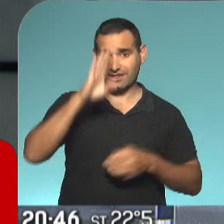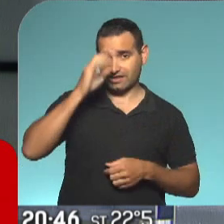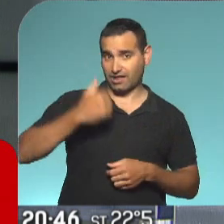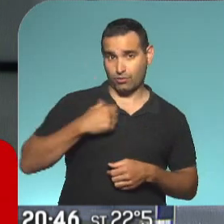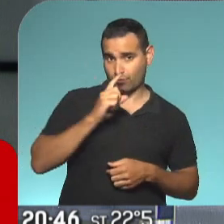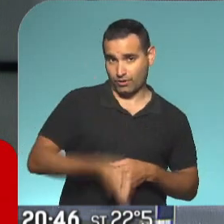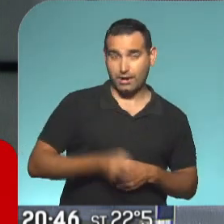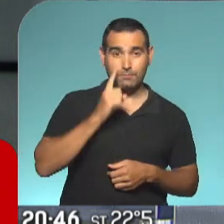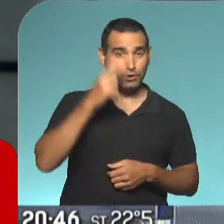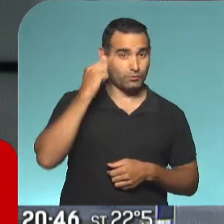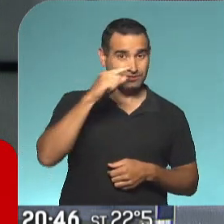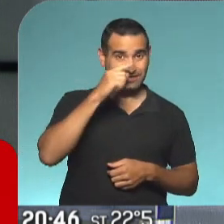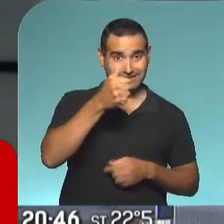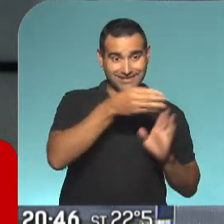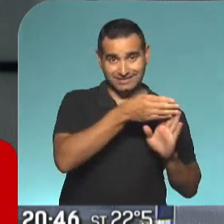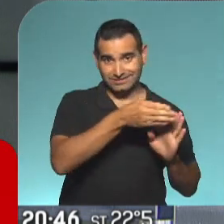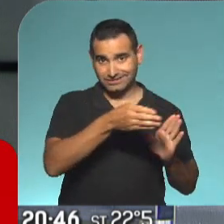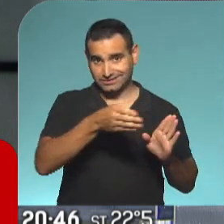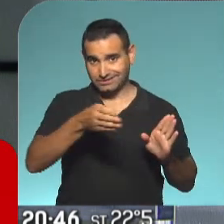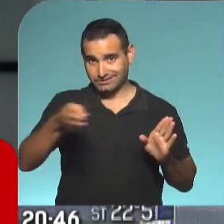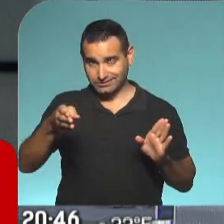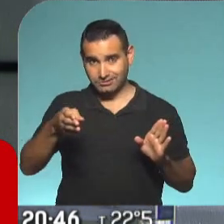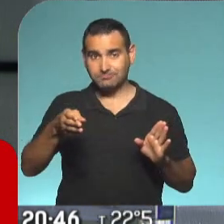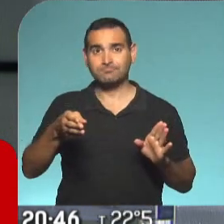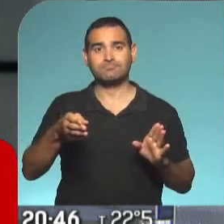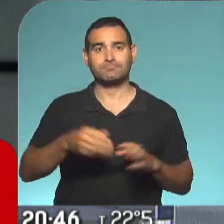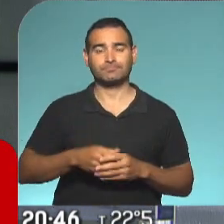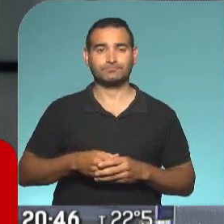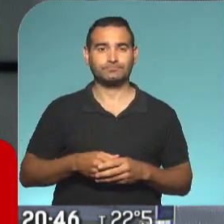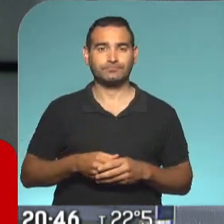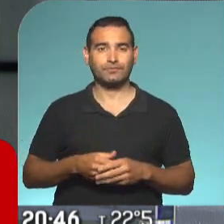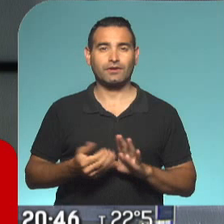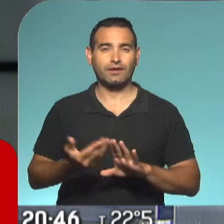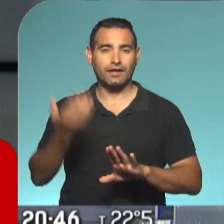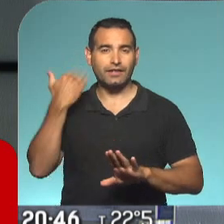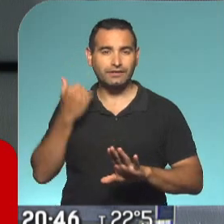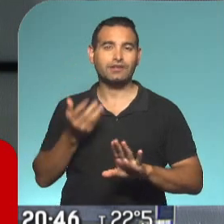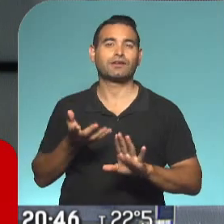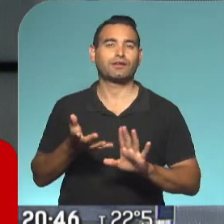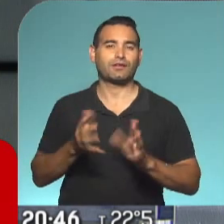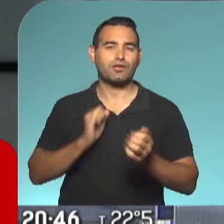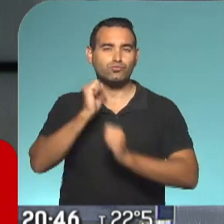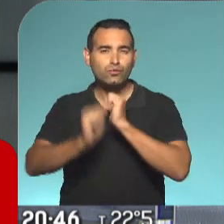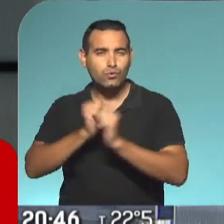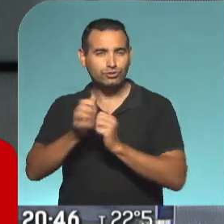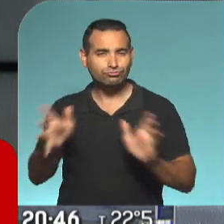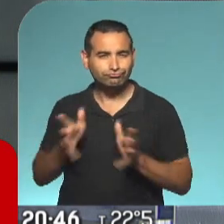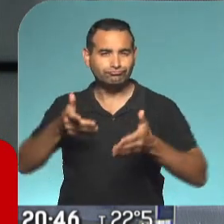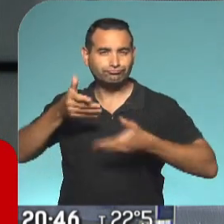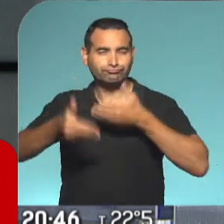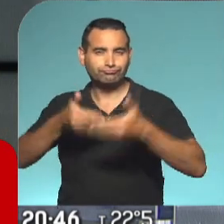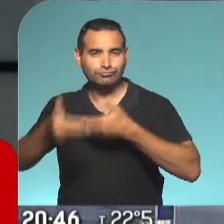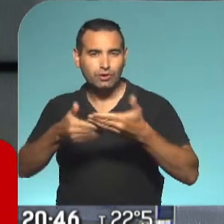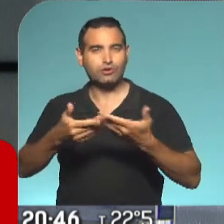año 1976, que vino a, podríamos decir, a destruir lo que había sido el modelo industrial, de sustitución